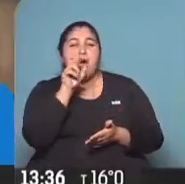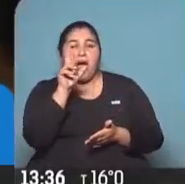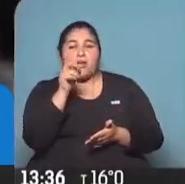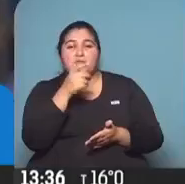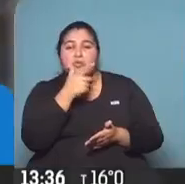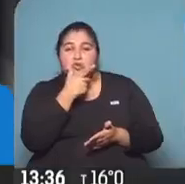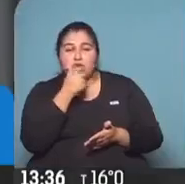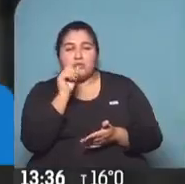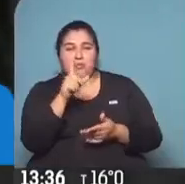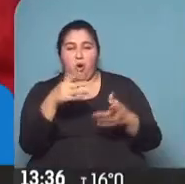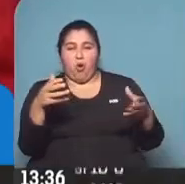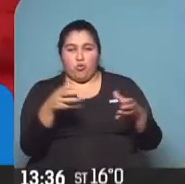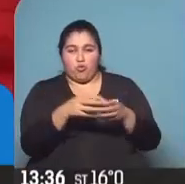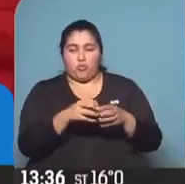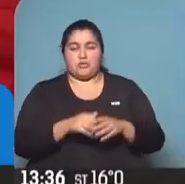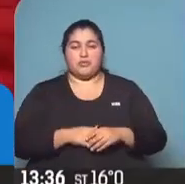agrupación